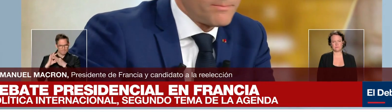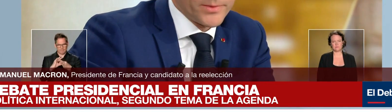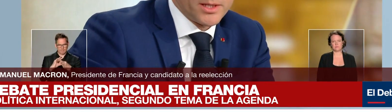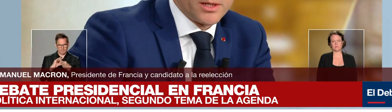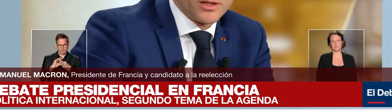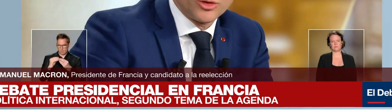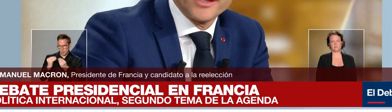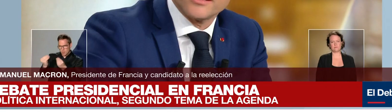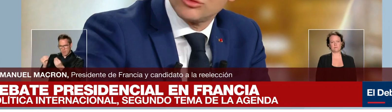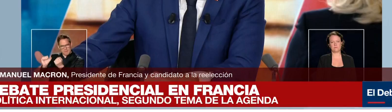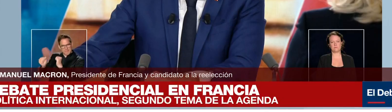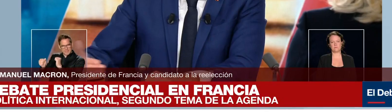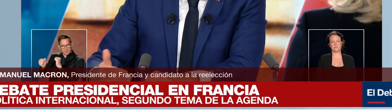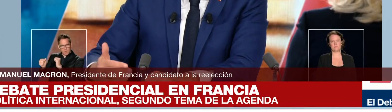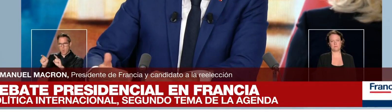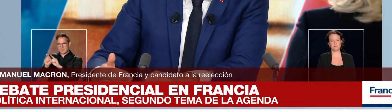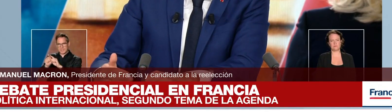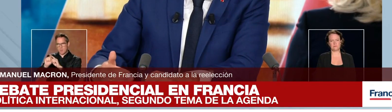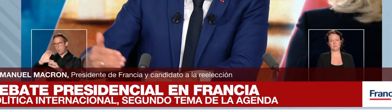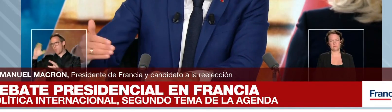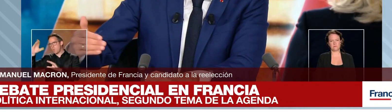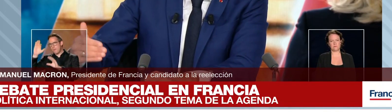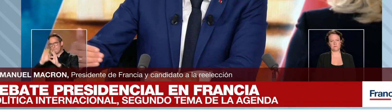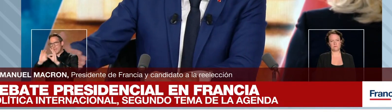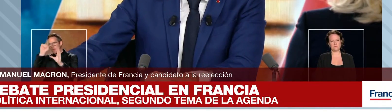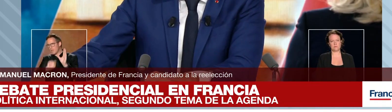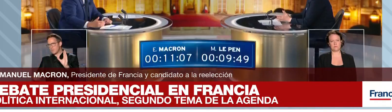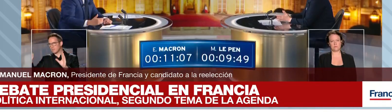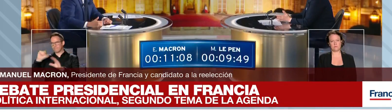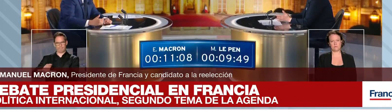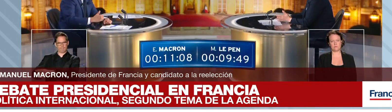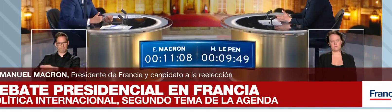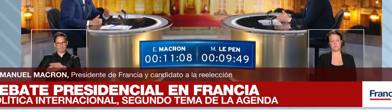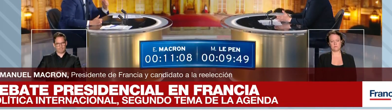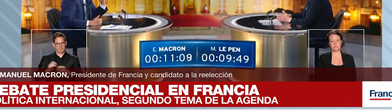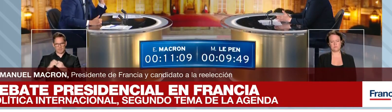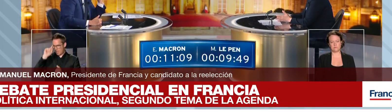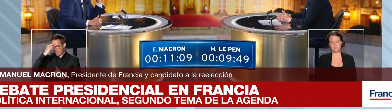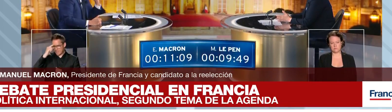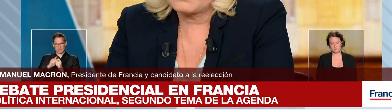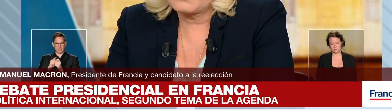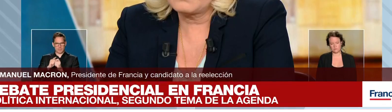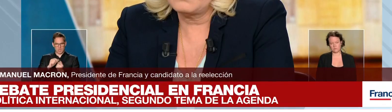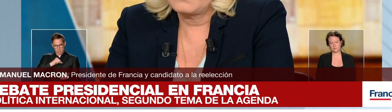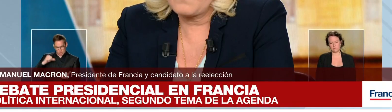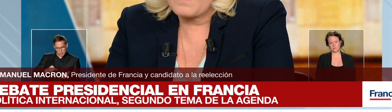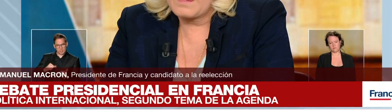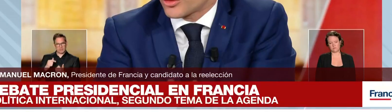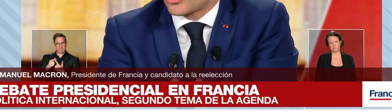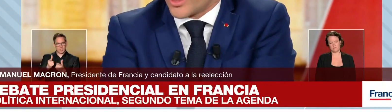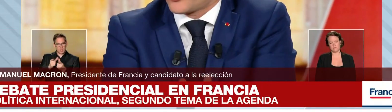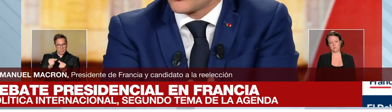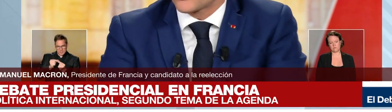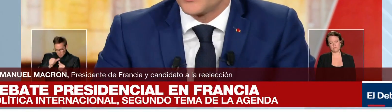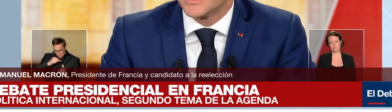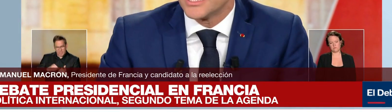lo que hemos establecido con Francia y los aliados, y también mantener a los otros países también. Por eso he discutido con China, con India, con los países del Golfo, para